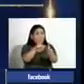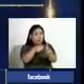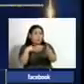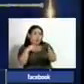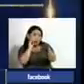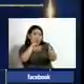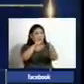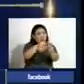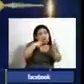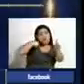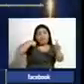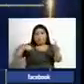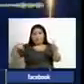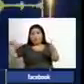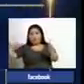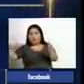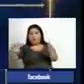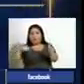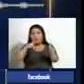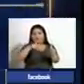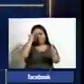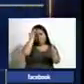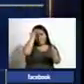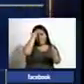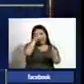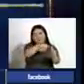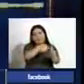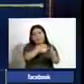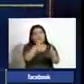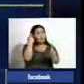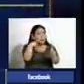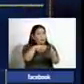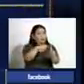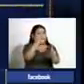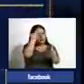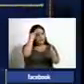pase, pues este agresor que se está dando cuenta de esta